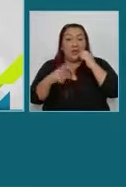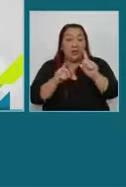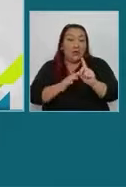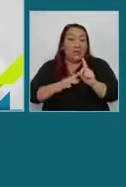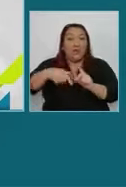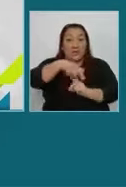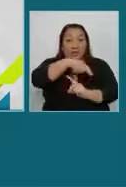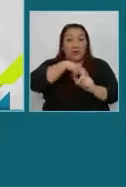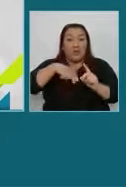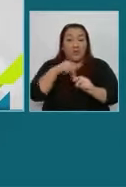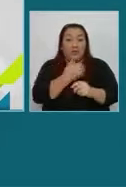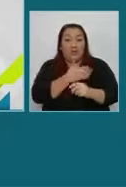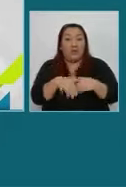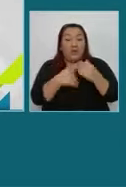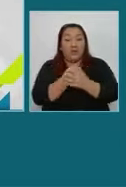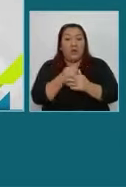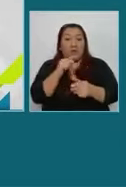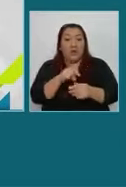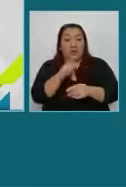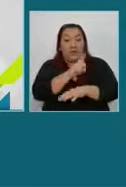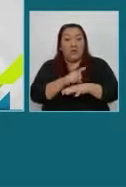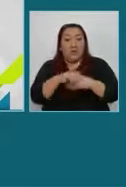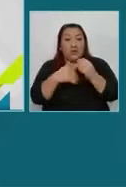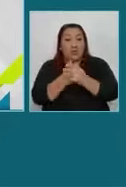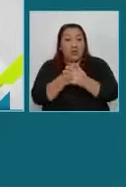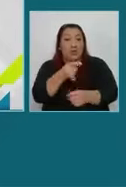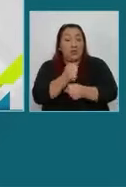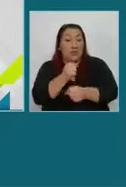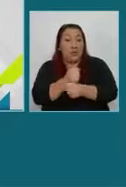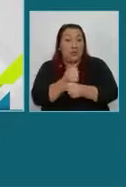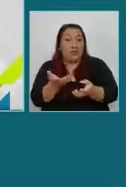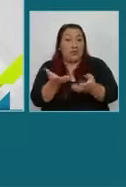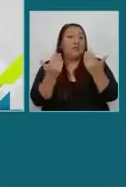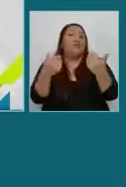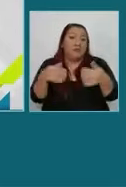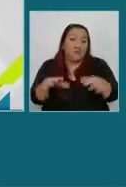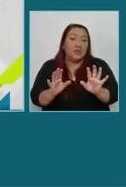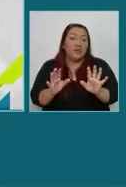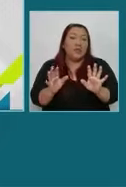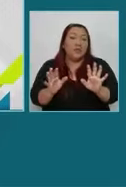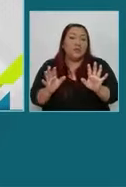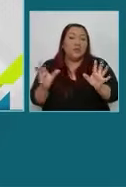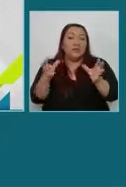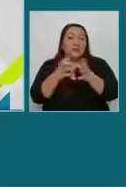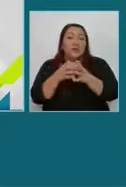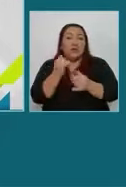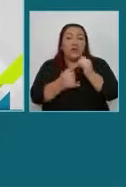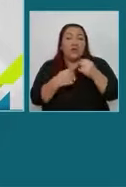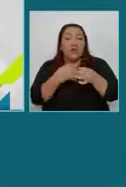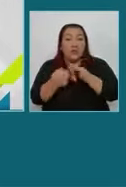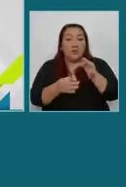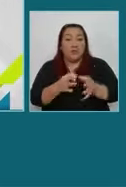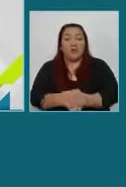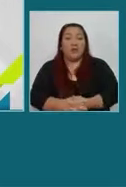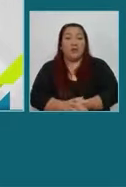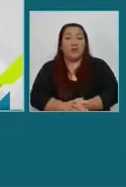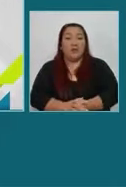entorno favorable para el desarrollo de los emprendimientos, ya en línea con lo que están